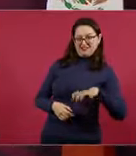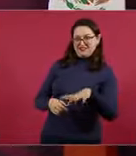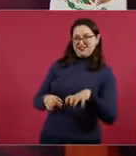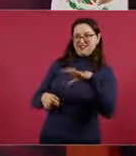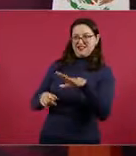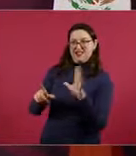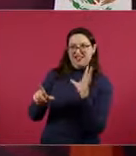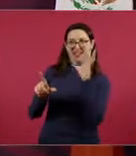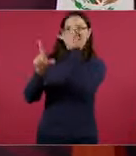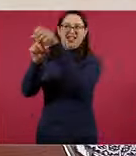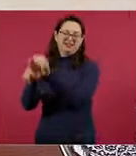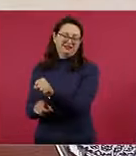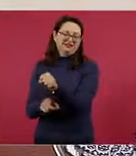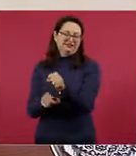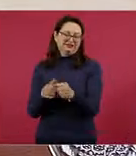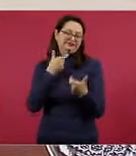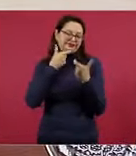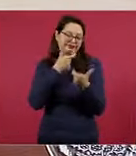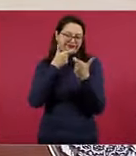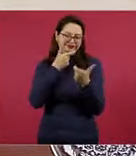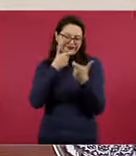a agarrar